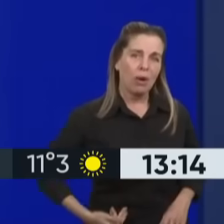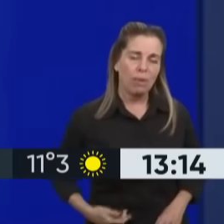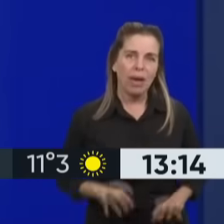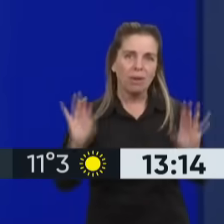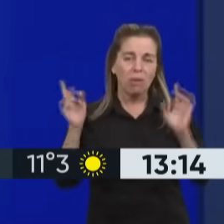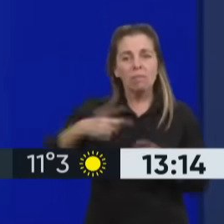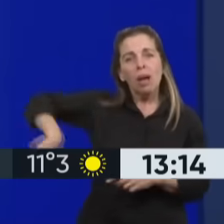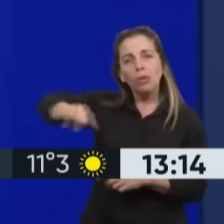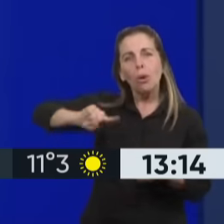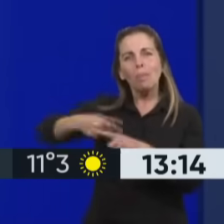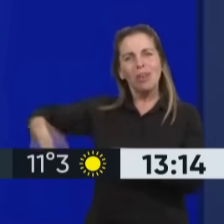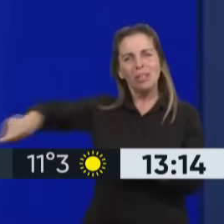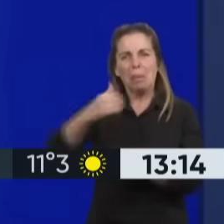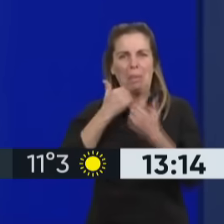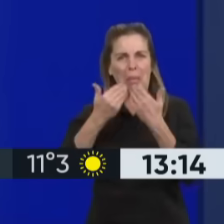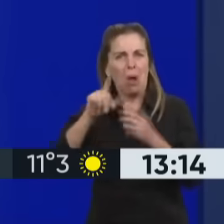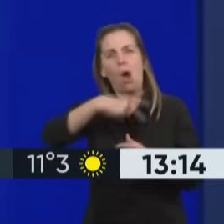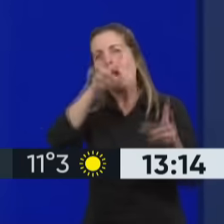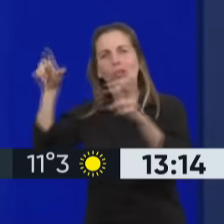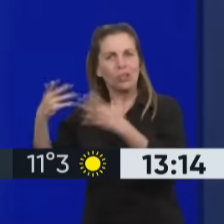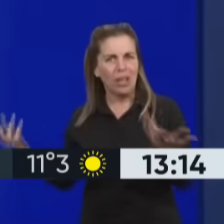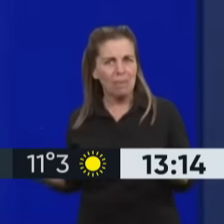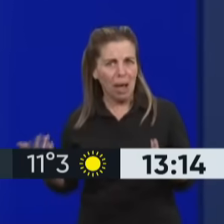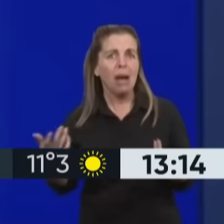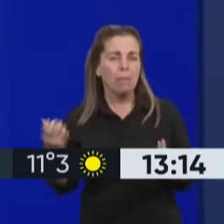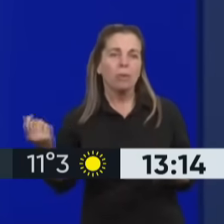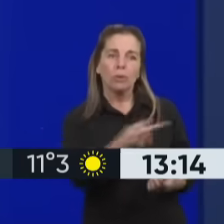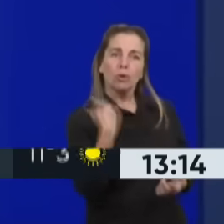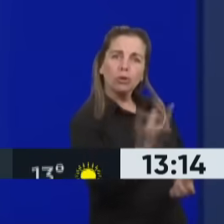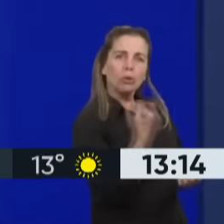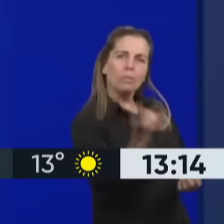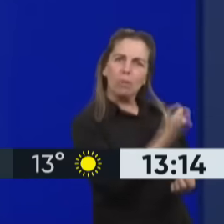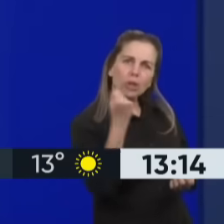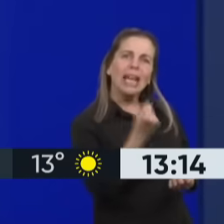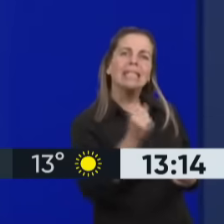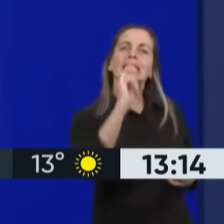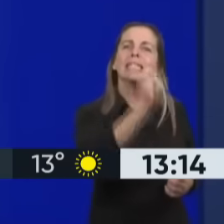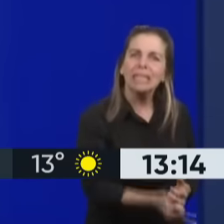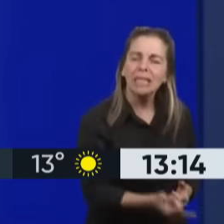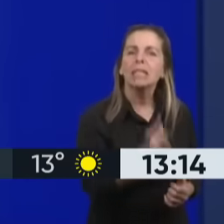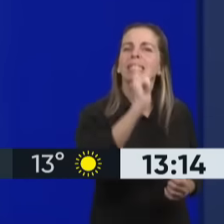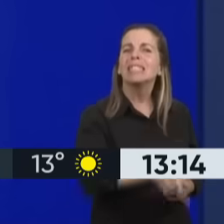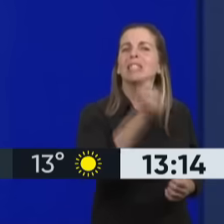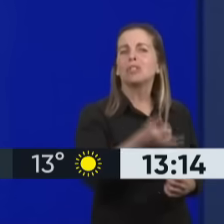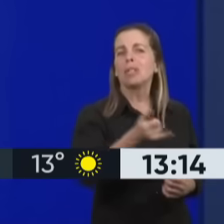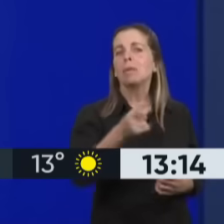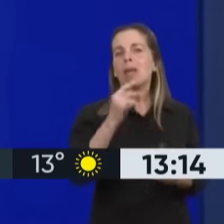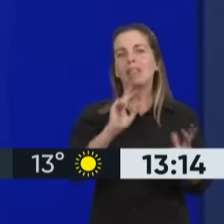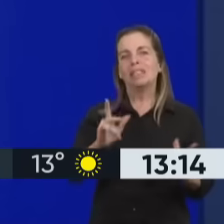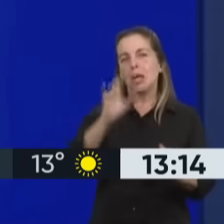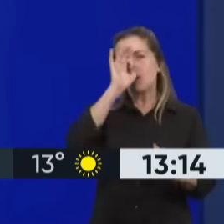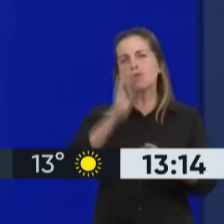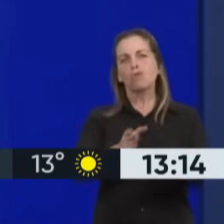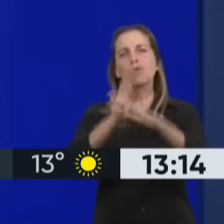les interesó hacer otra cosa, por lo que dependen de nosotros inclinar la balanza y decirles nunca más a